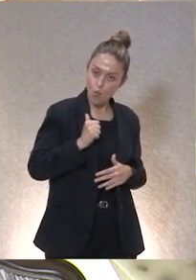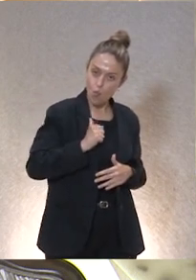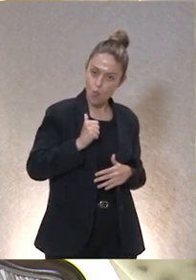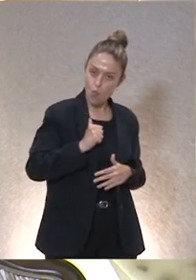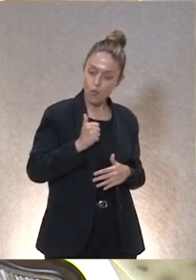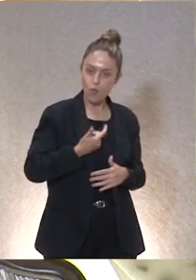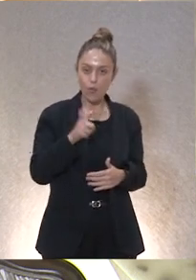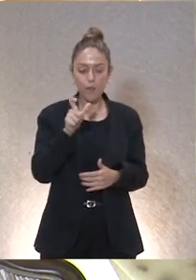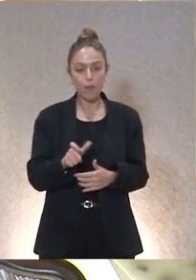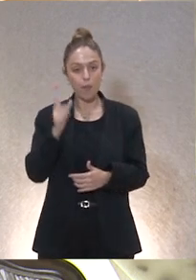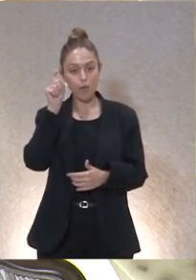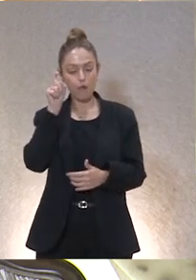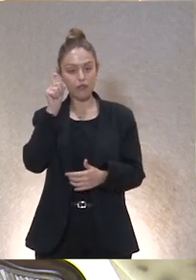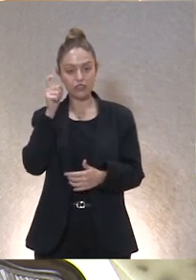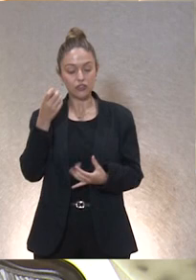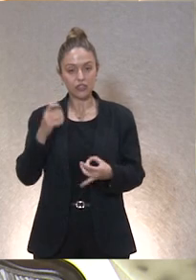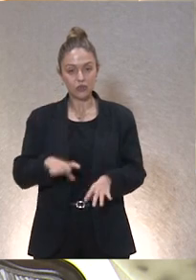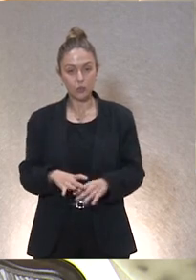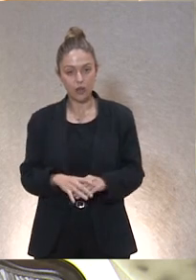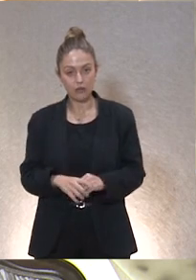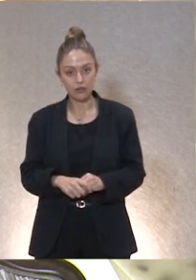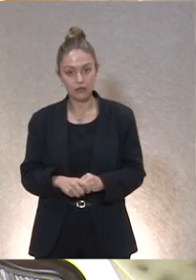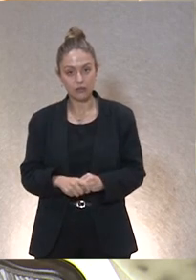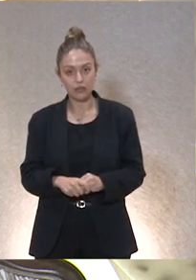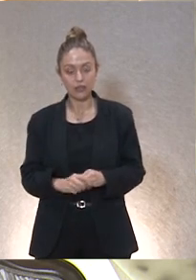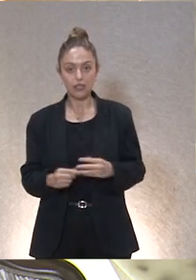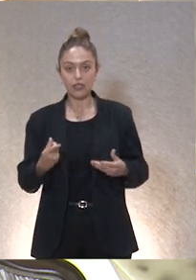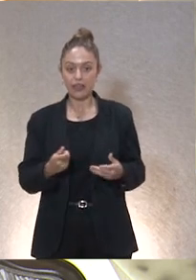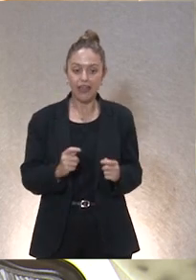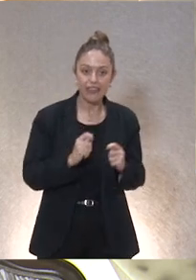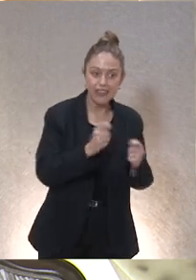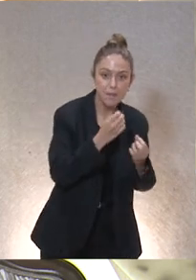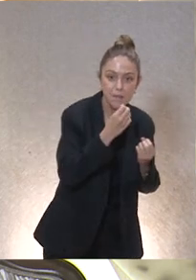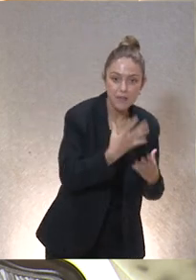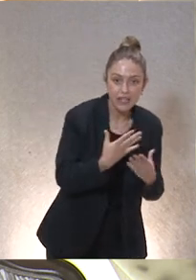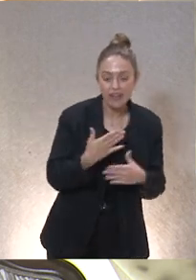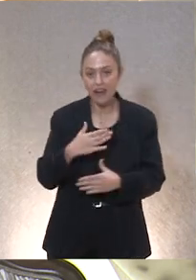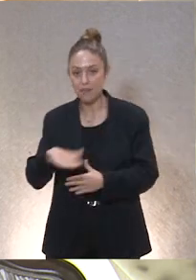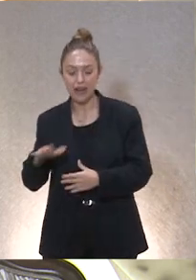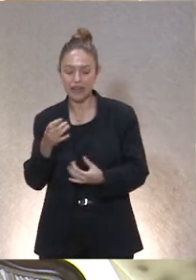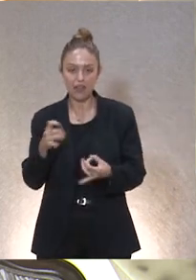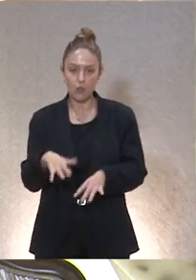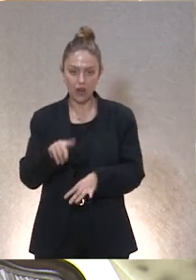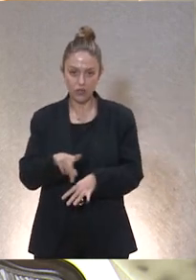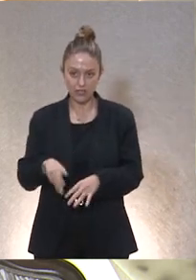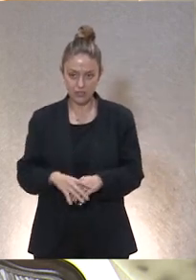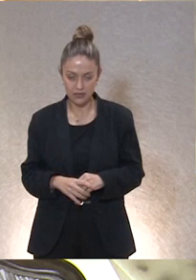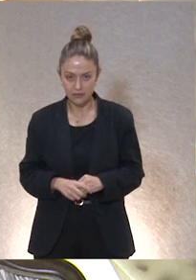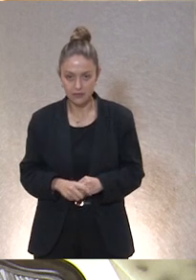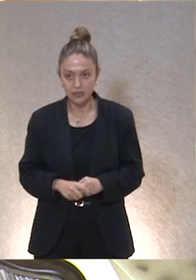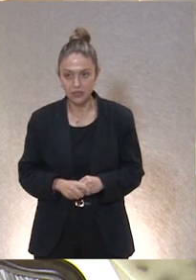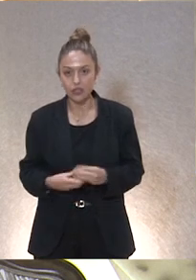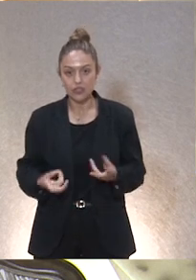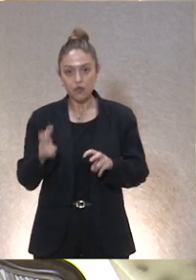un maestro vamos no di un albañil que no es lo mismo dar la llana bien que darla mal y que se aprende con el tiempo pero